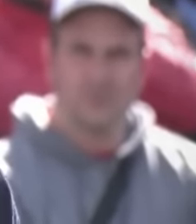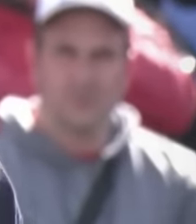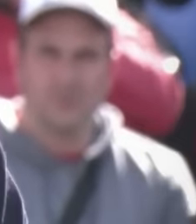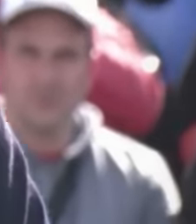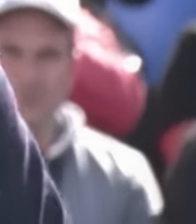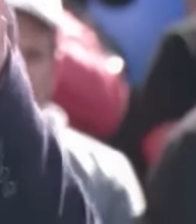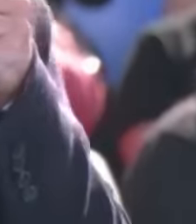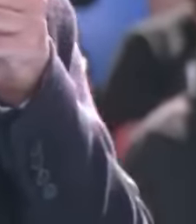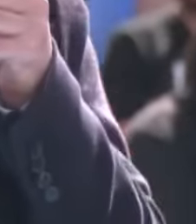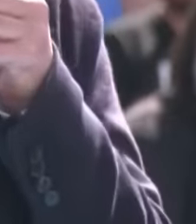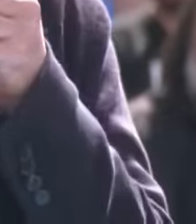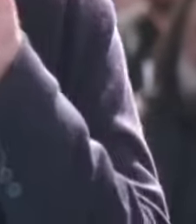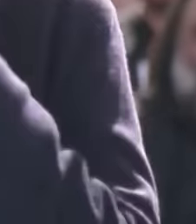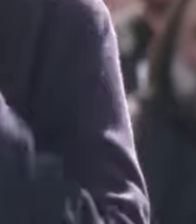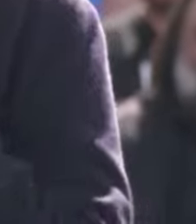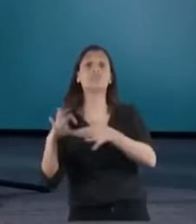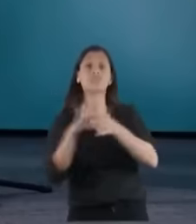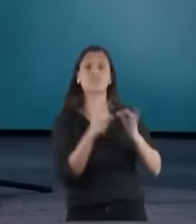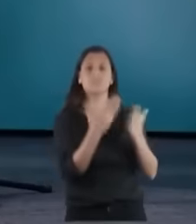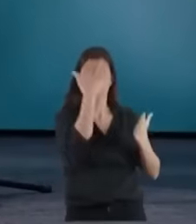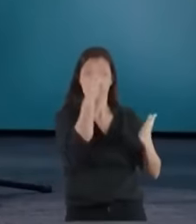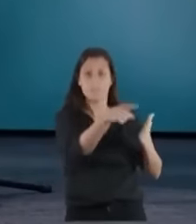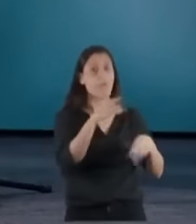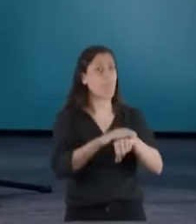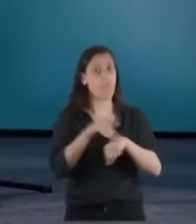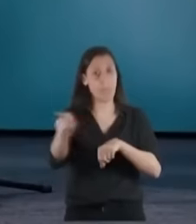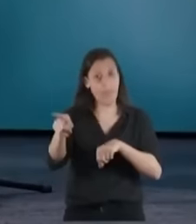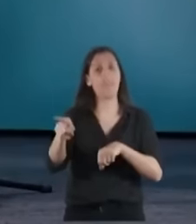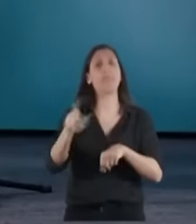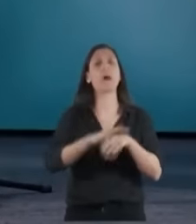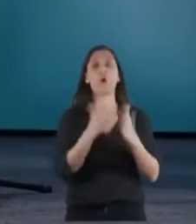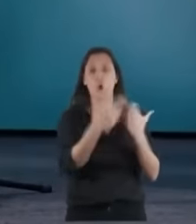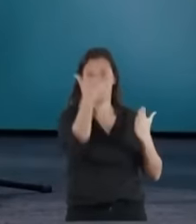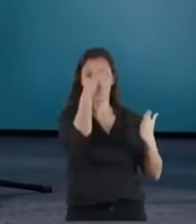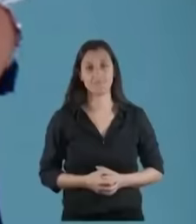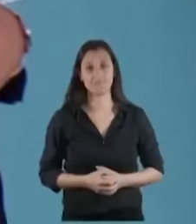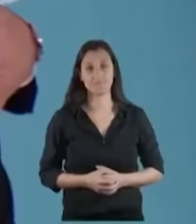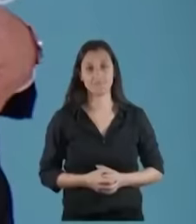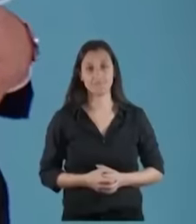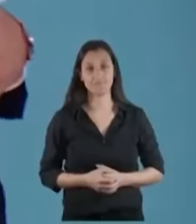un tiempo grande para la patria. No dependa la...